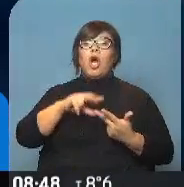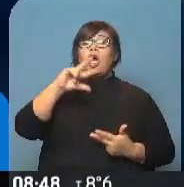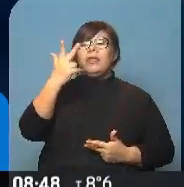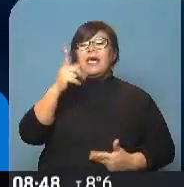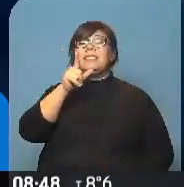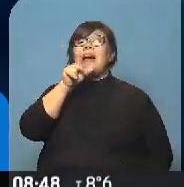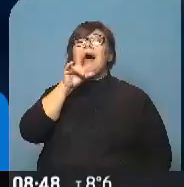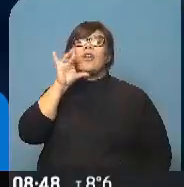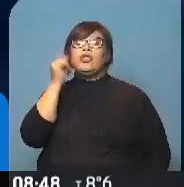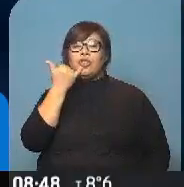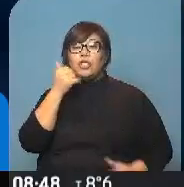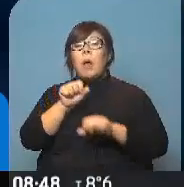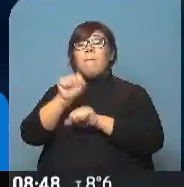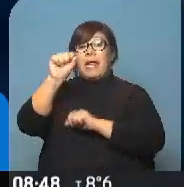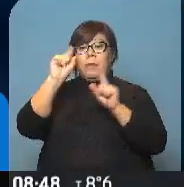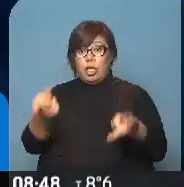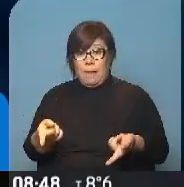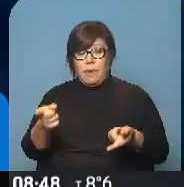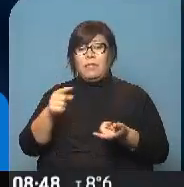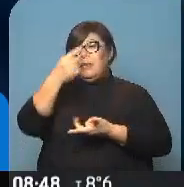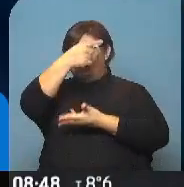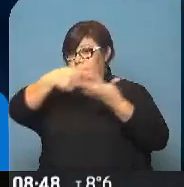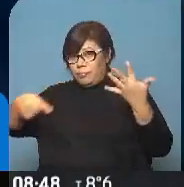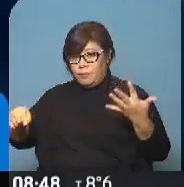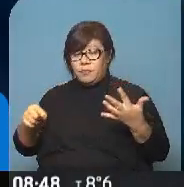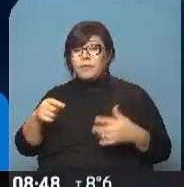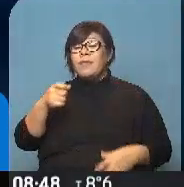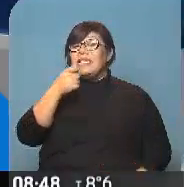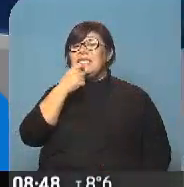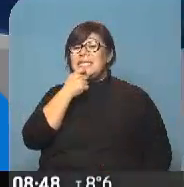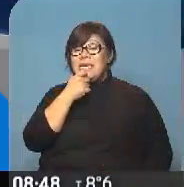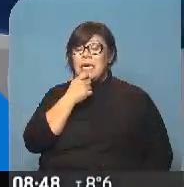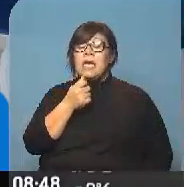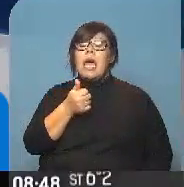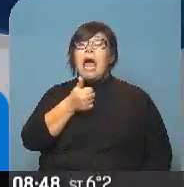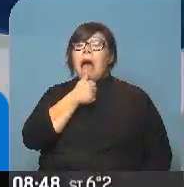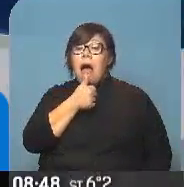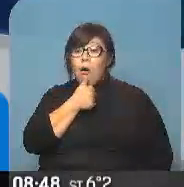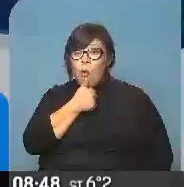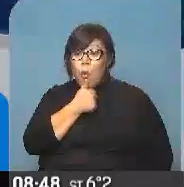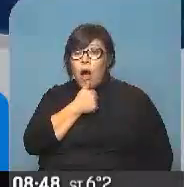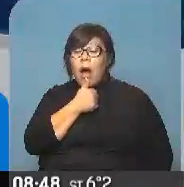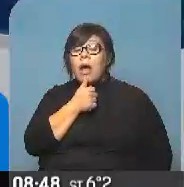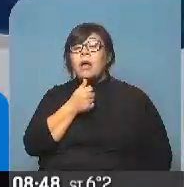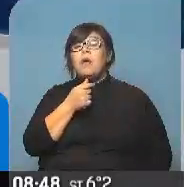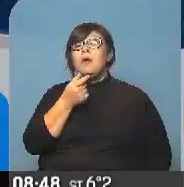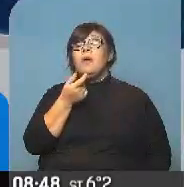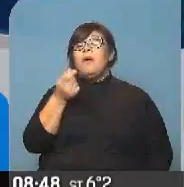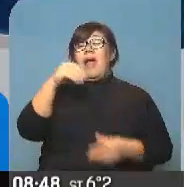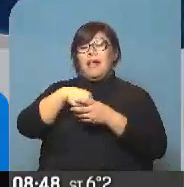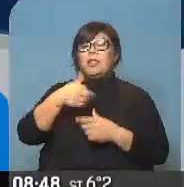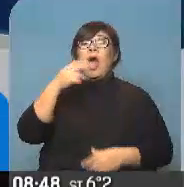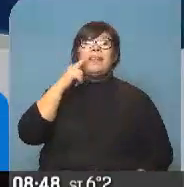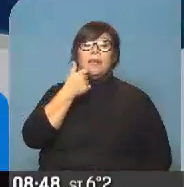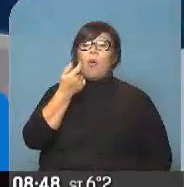pergaminos y si el agua no supera los 10 microgramos por litro el color asignado es el verde en el